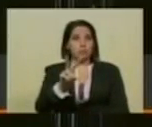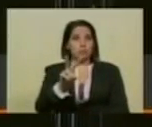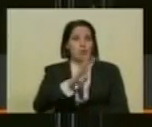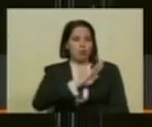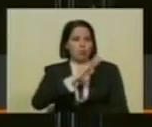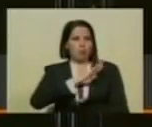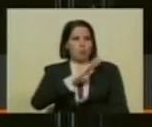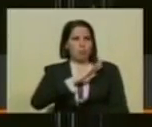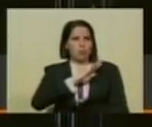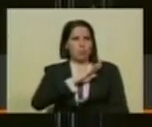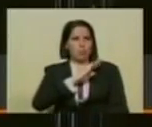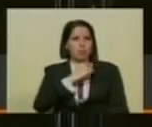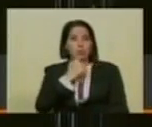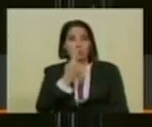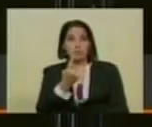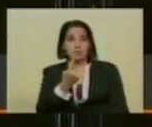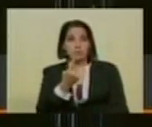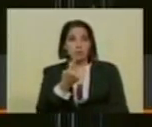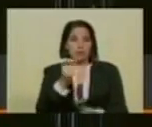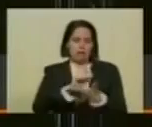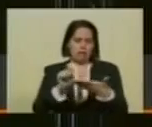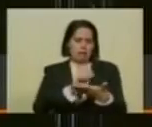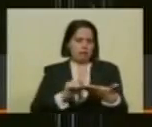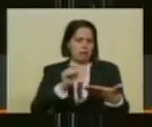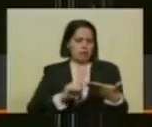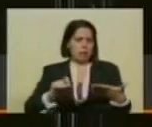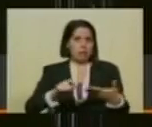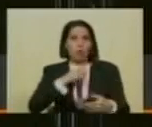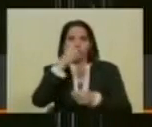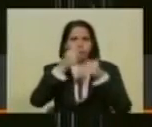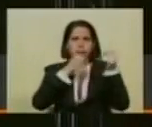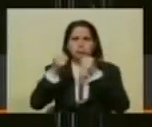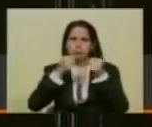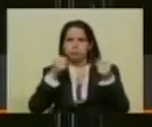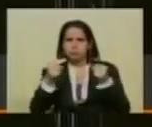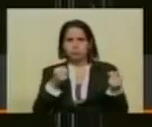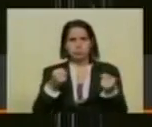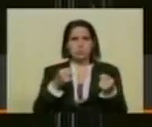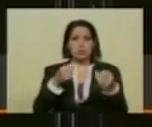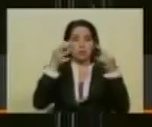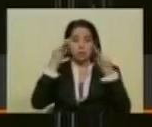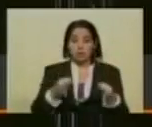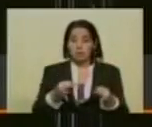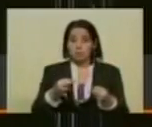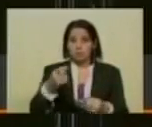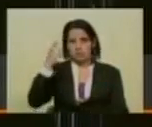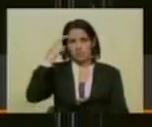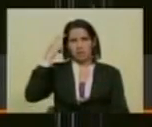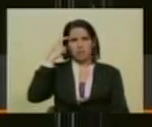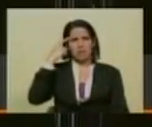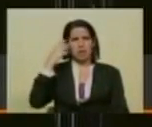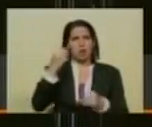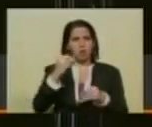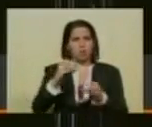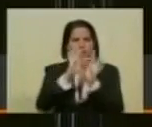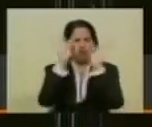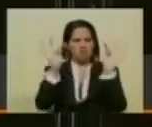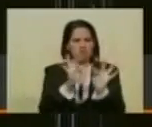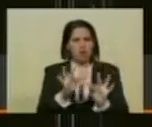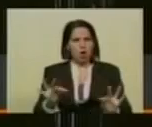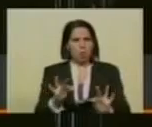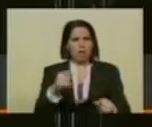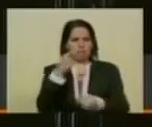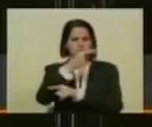La expresó en entrevistas, en escrito. Estaba convencido de eso, de las formas autoritarias de